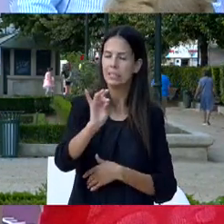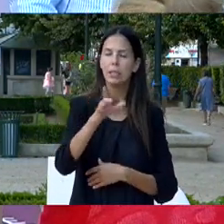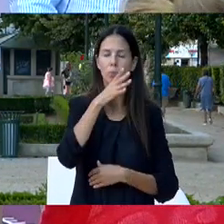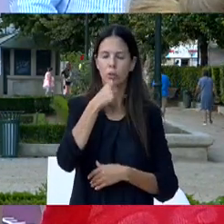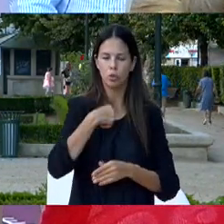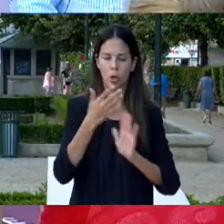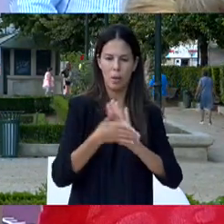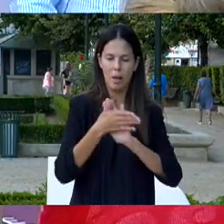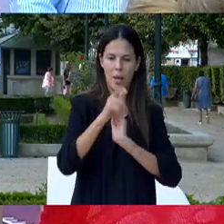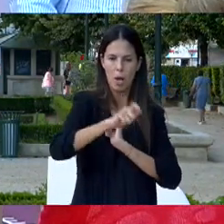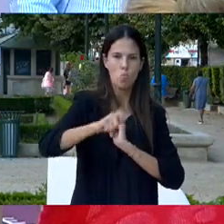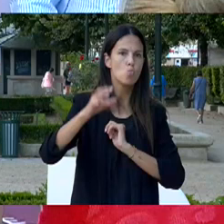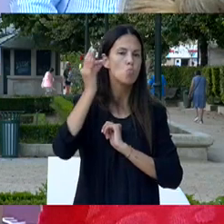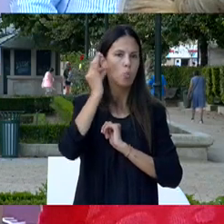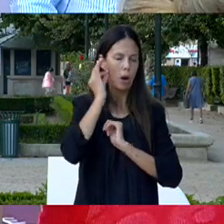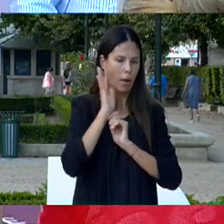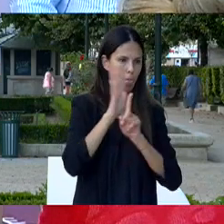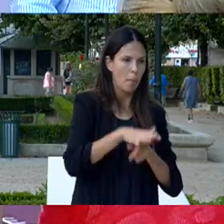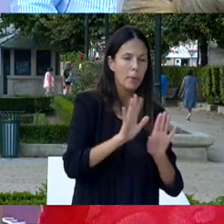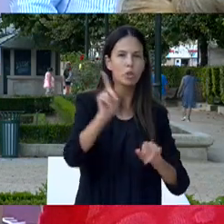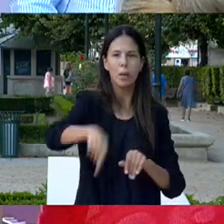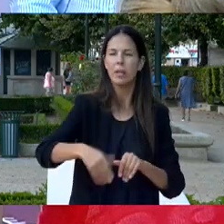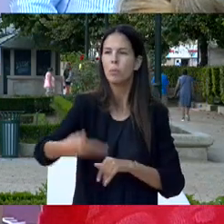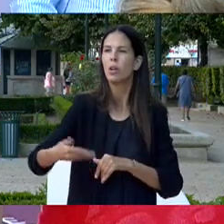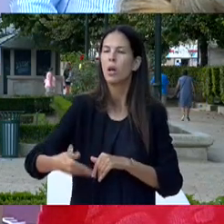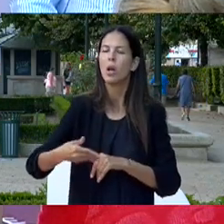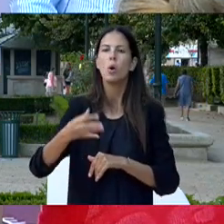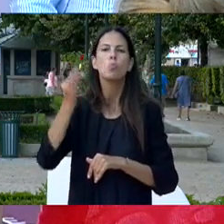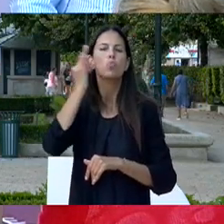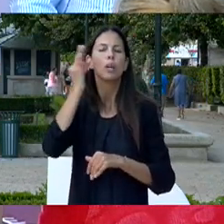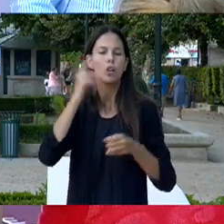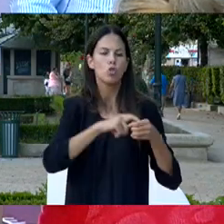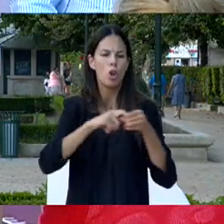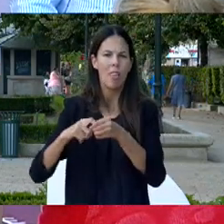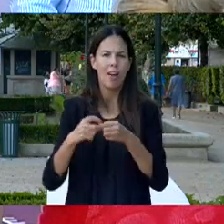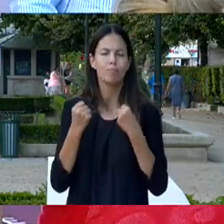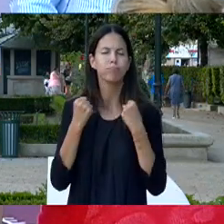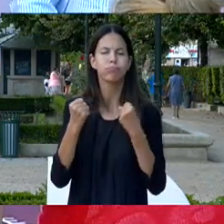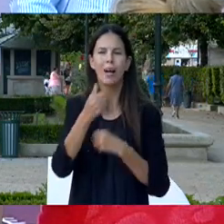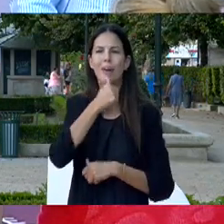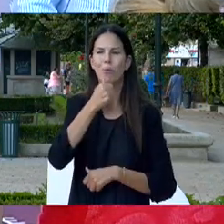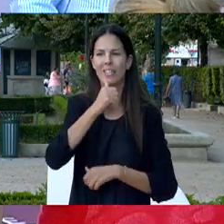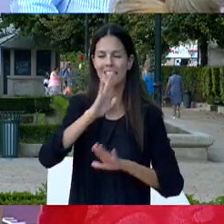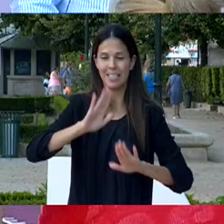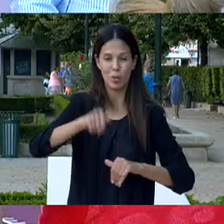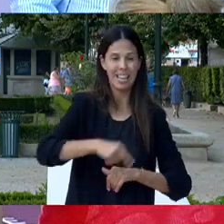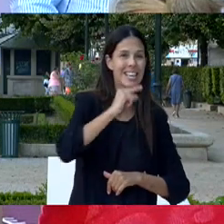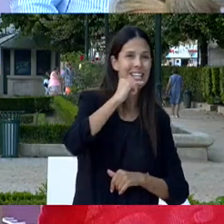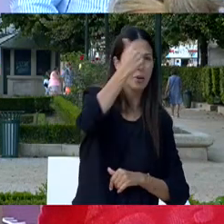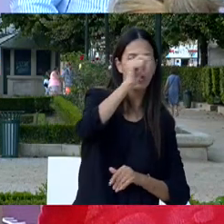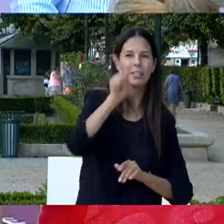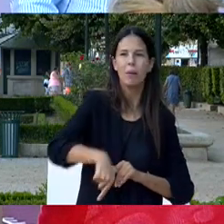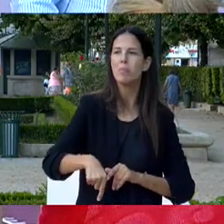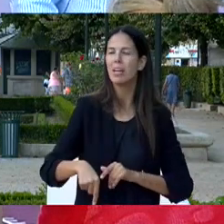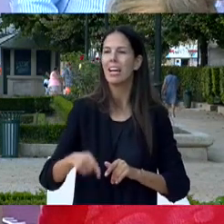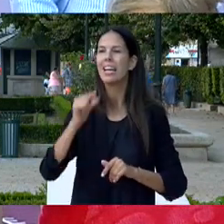das mulleres represaliadas, pero eu tamén quería falar das mulleres solidarias e resistentes. Ademais, temos aquí a neta Ernestina, pero tamén temos por aí a nena,